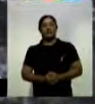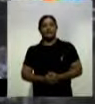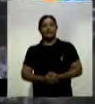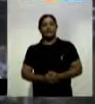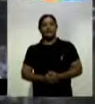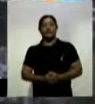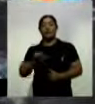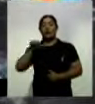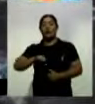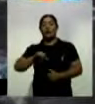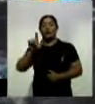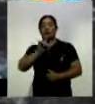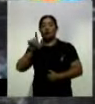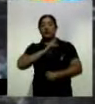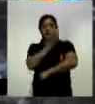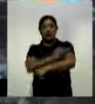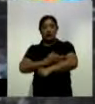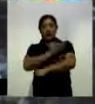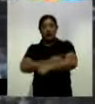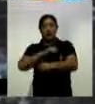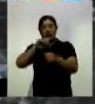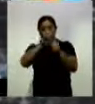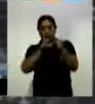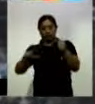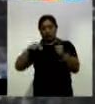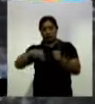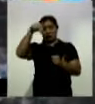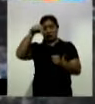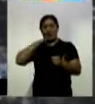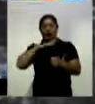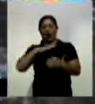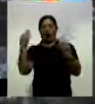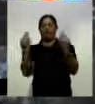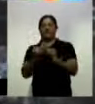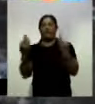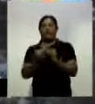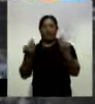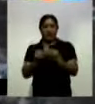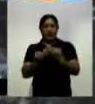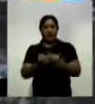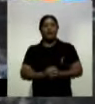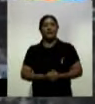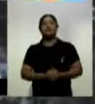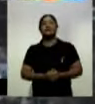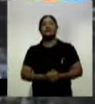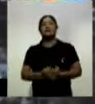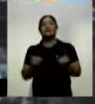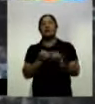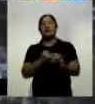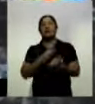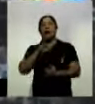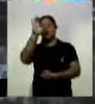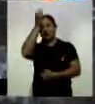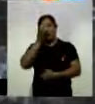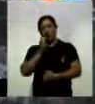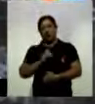Para la tarde de este lunes, la entrada de un nuevo frente frío en la frontera norte de México, en interacción con una línea seca en el norte de Coahuila,